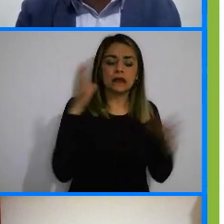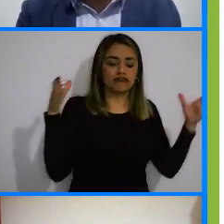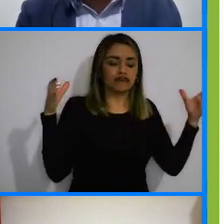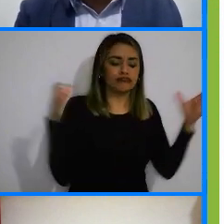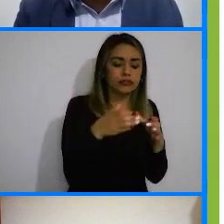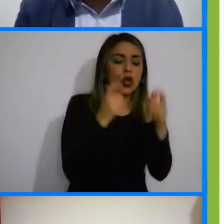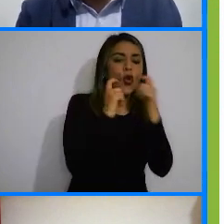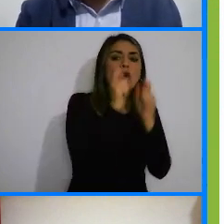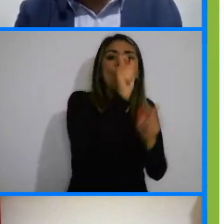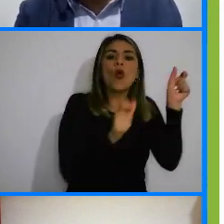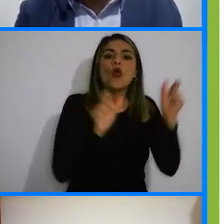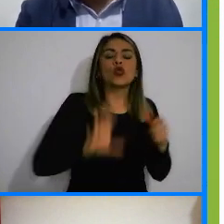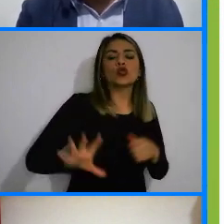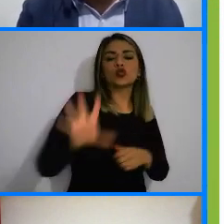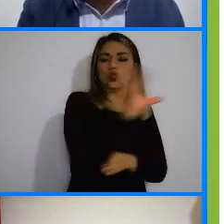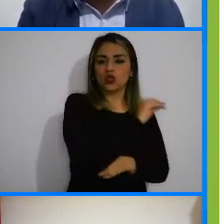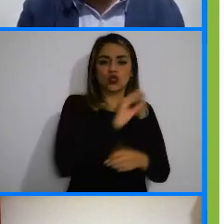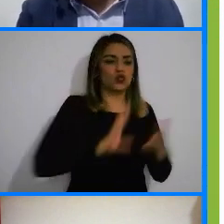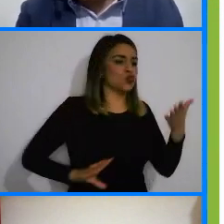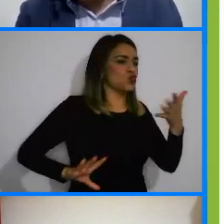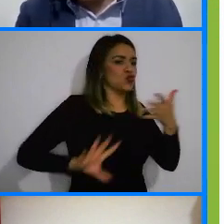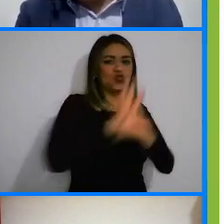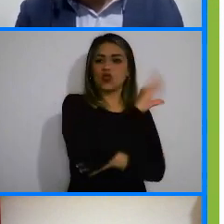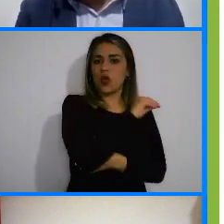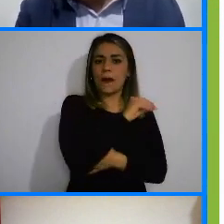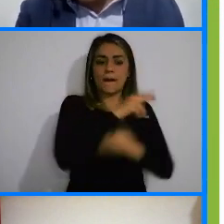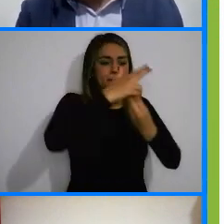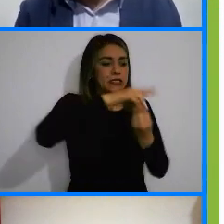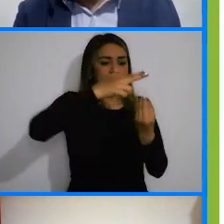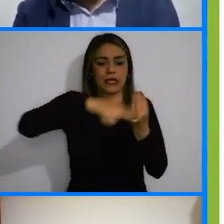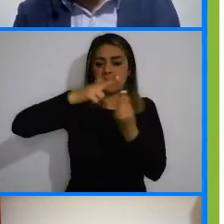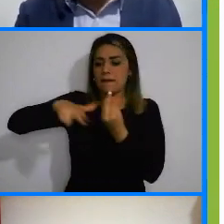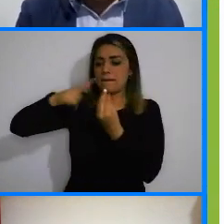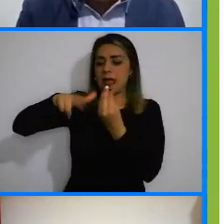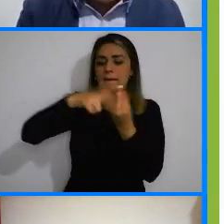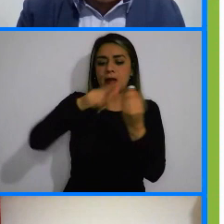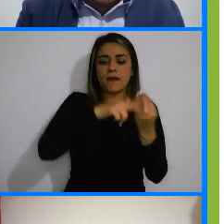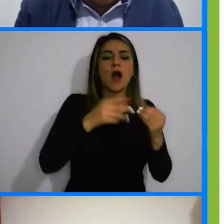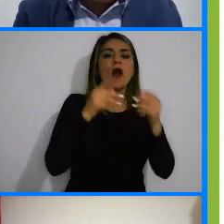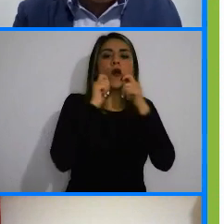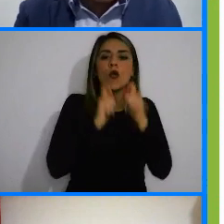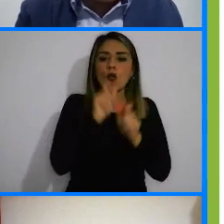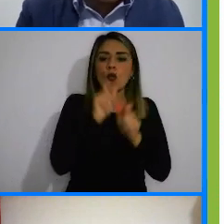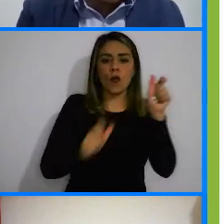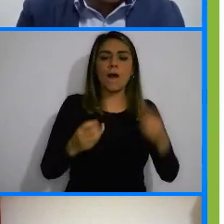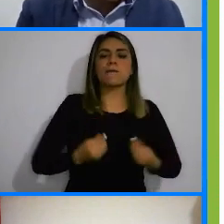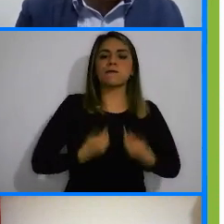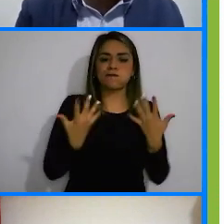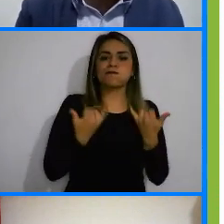seres vivos, ¿sí? De todas las especies de seres vivos que existen en el planeta.